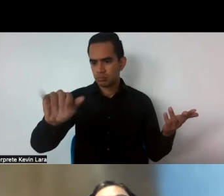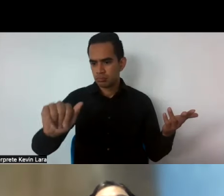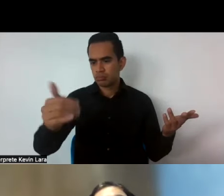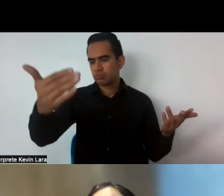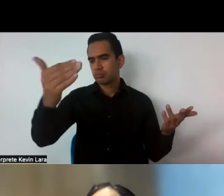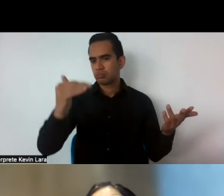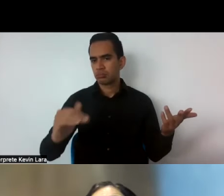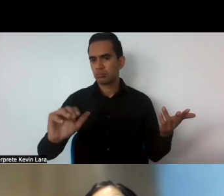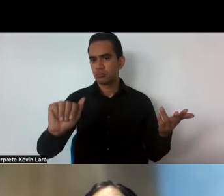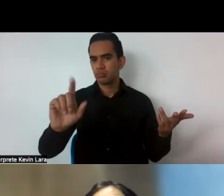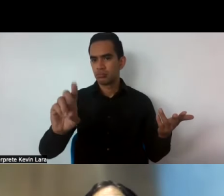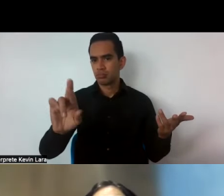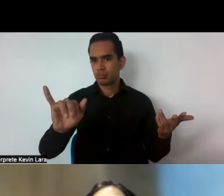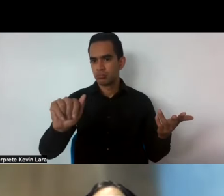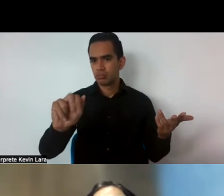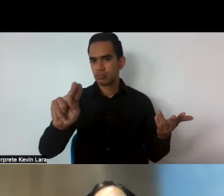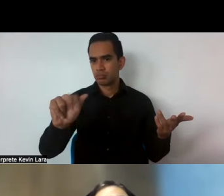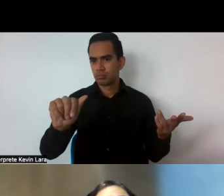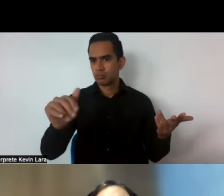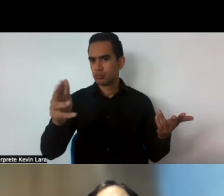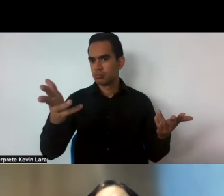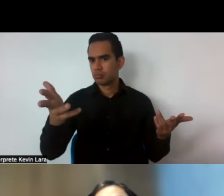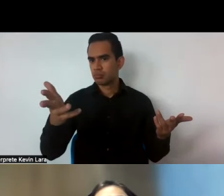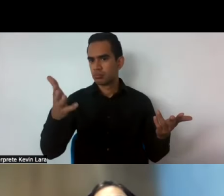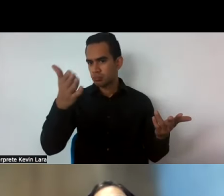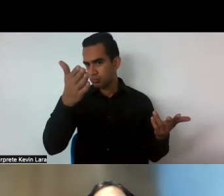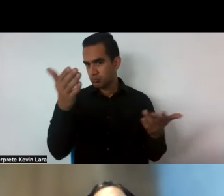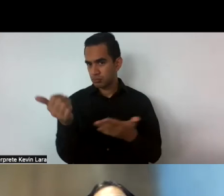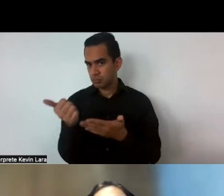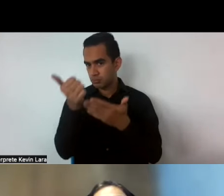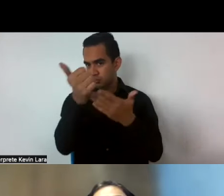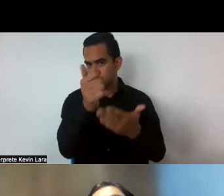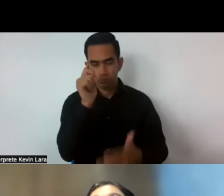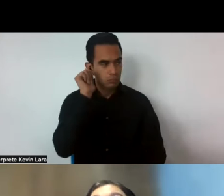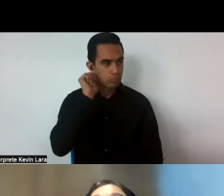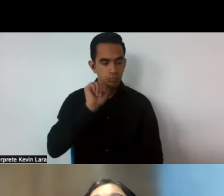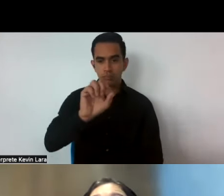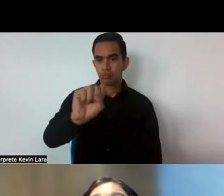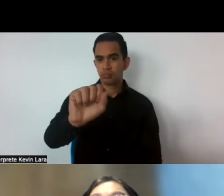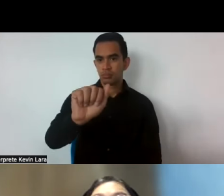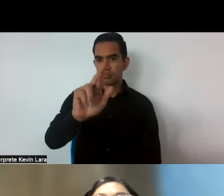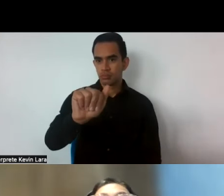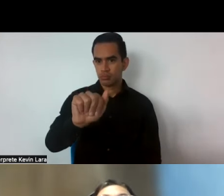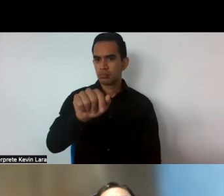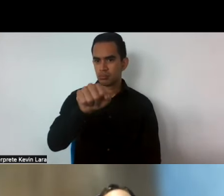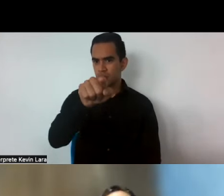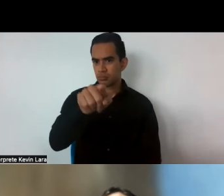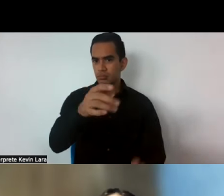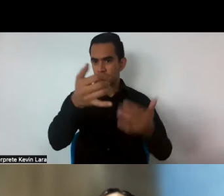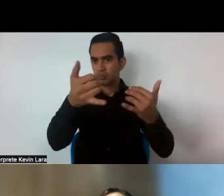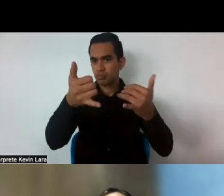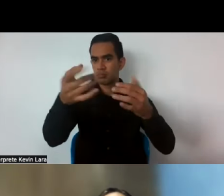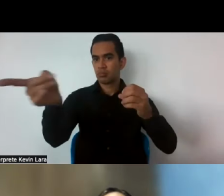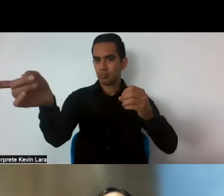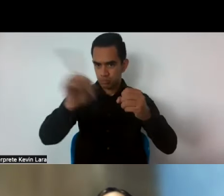anfitrionas. También podemos saber si sabemos ayudar a Sara para que nos comparta. Veo que estás en mute, Sara. Quita el